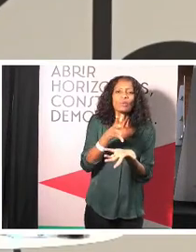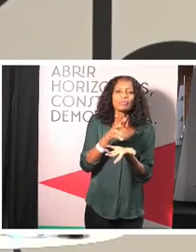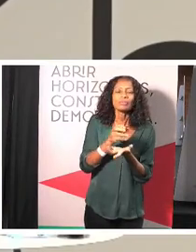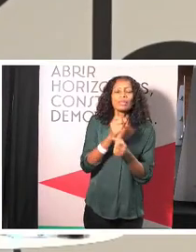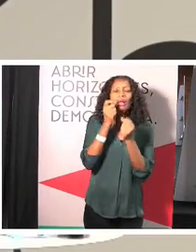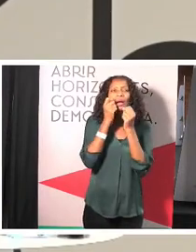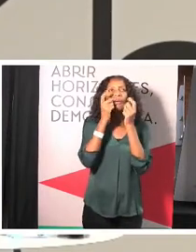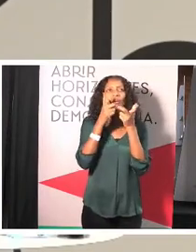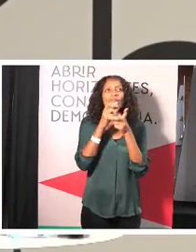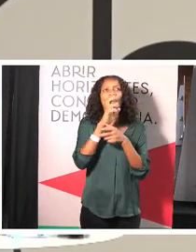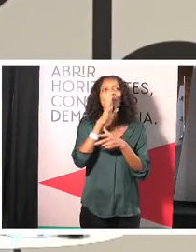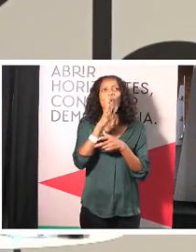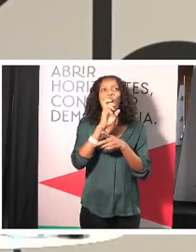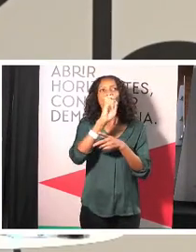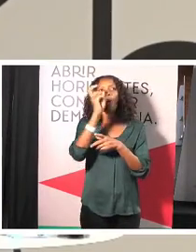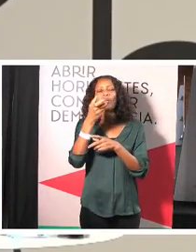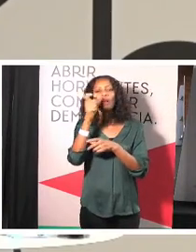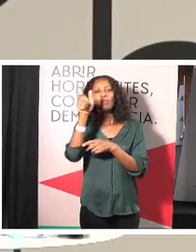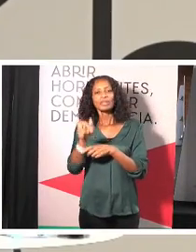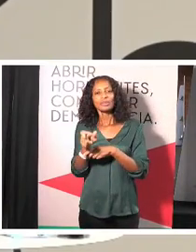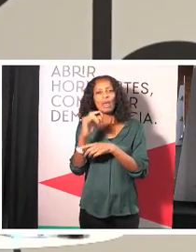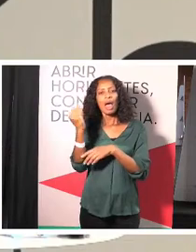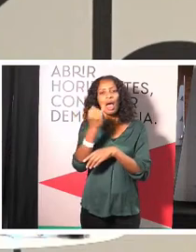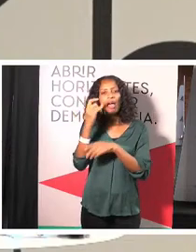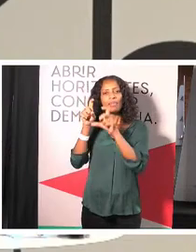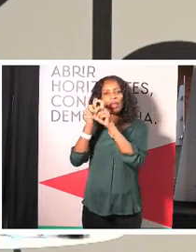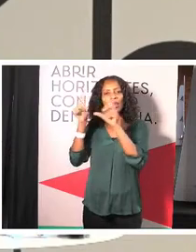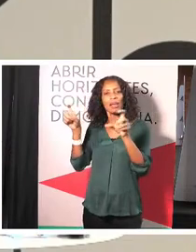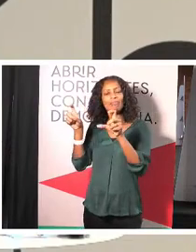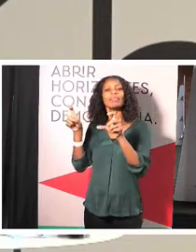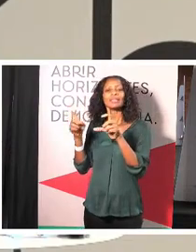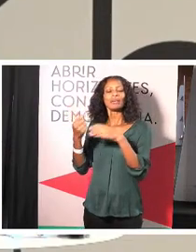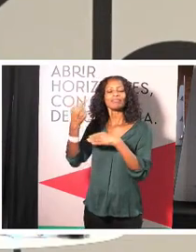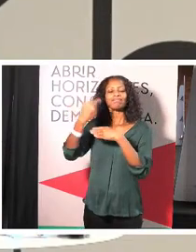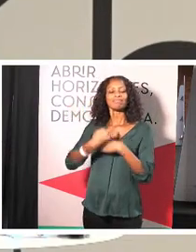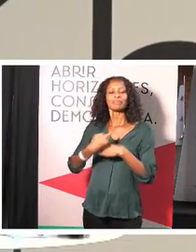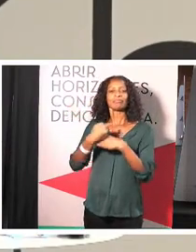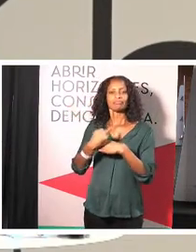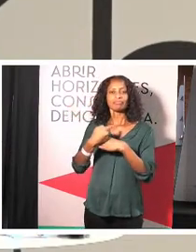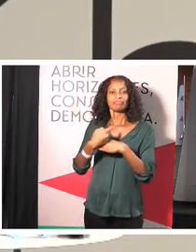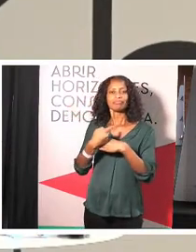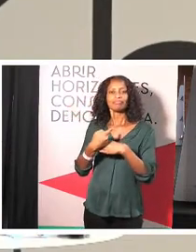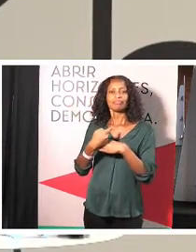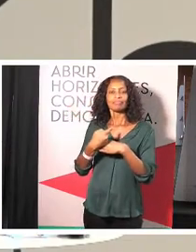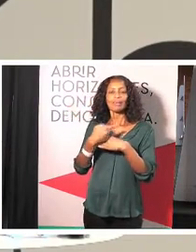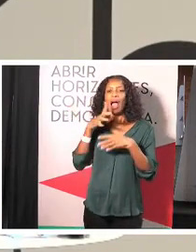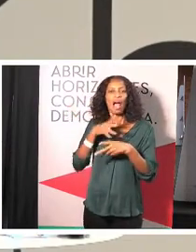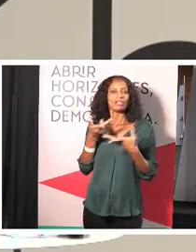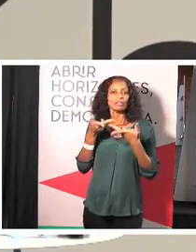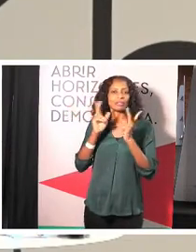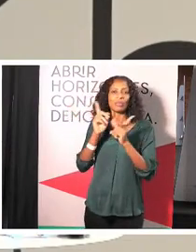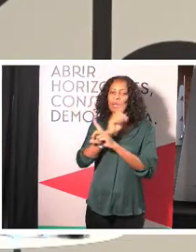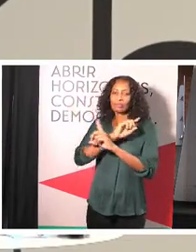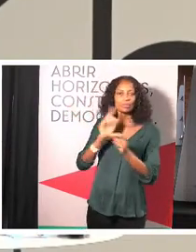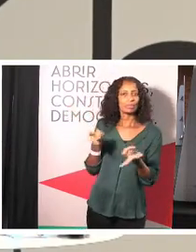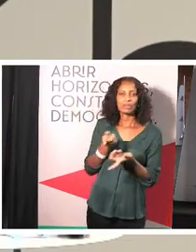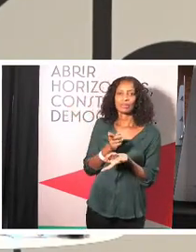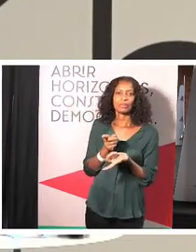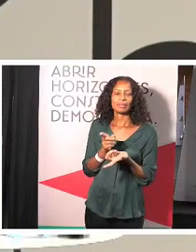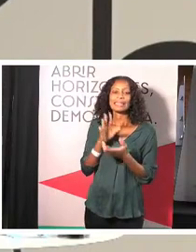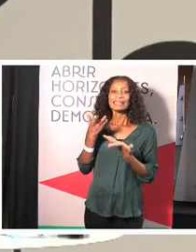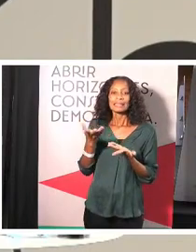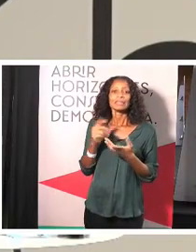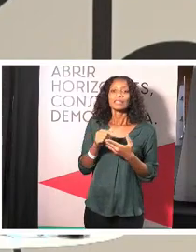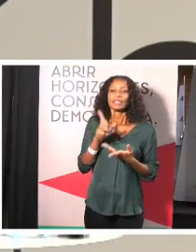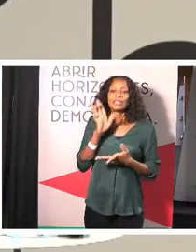estamos haciendo un contrato libre, aunque estemos en una sociedad supuestamente democrática, sino un contrato de adhesión, de lo tomas o lo dejas. Entonces,